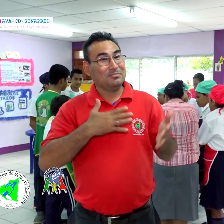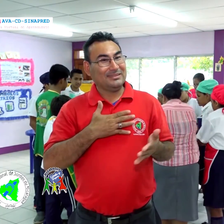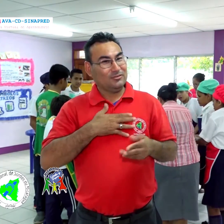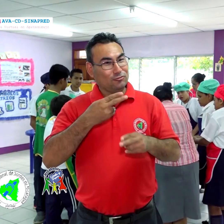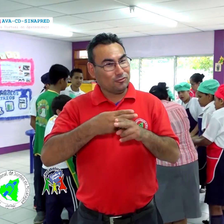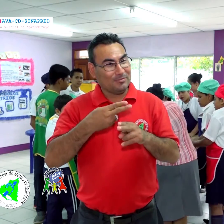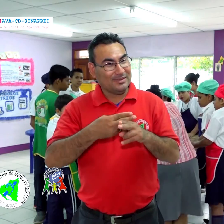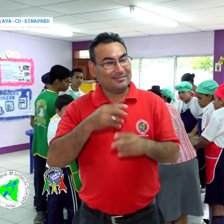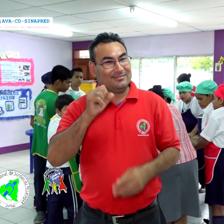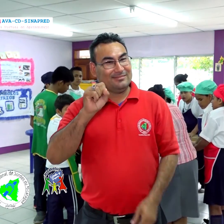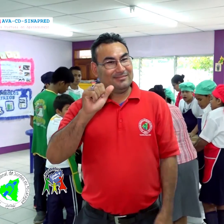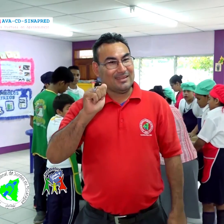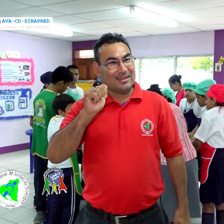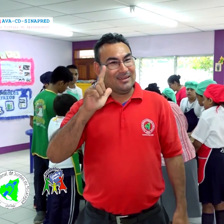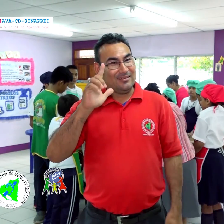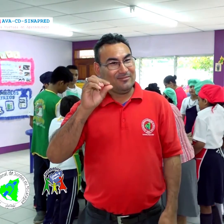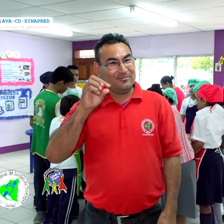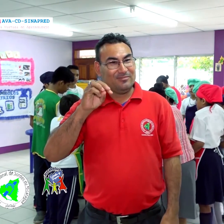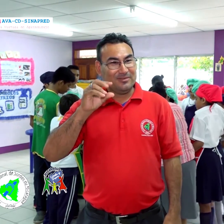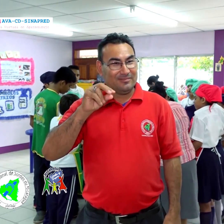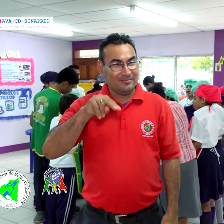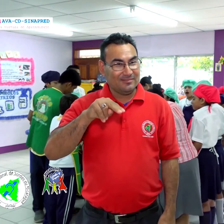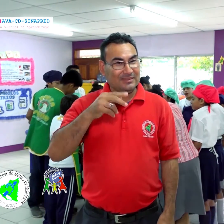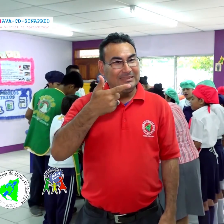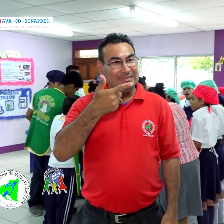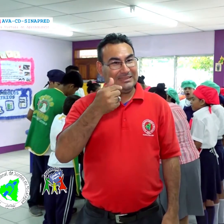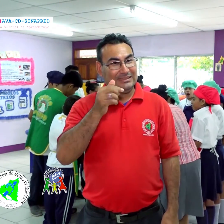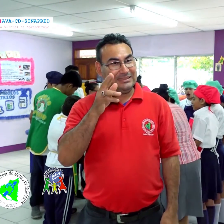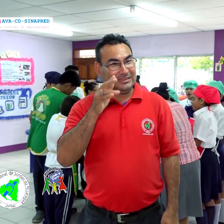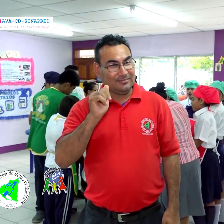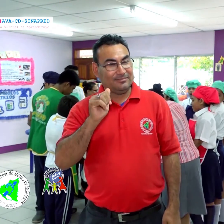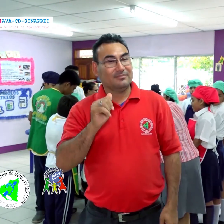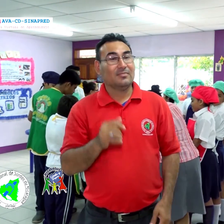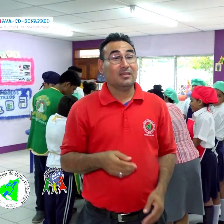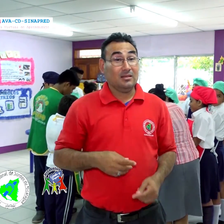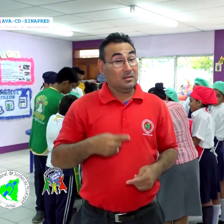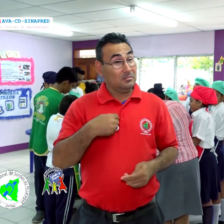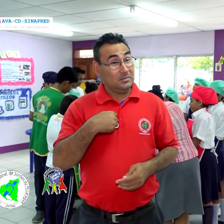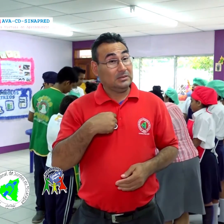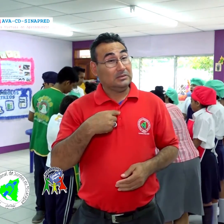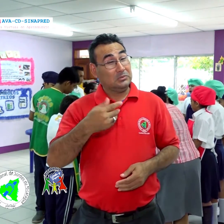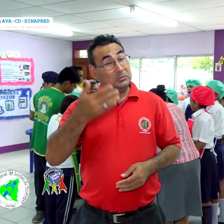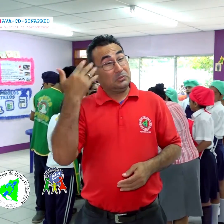Buenos días, mucho gusto. Salomón García.